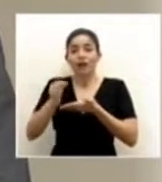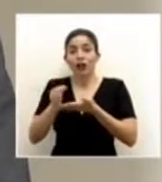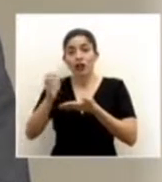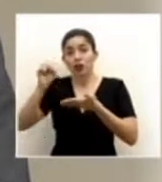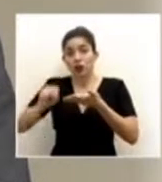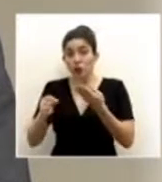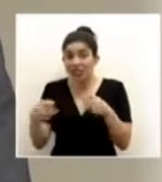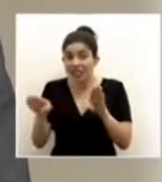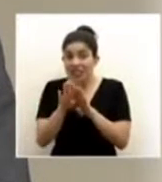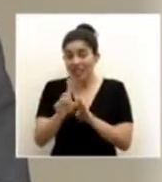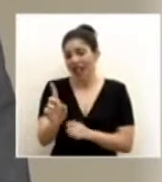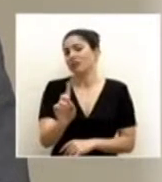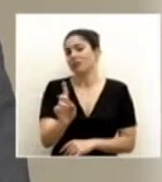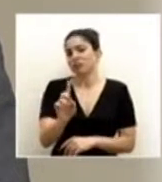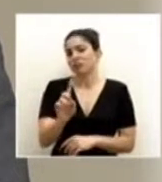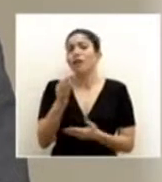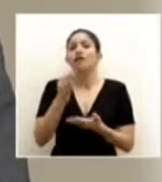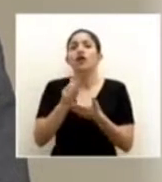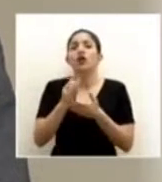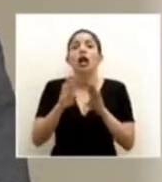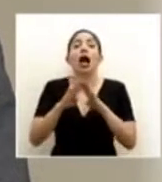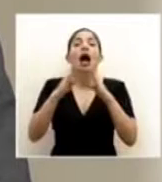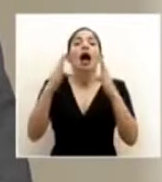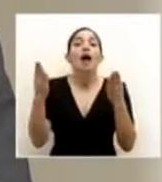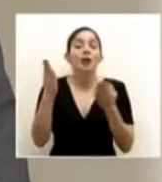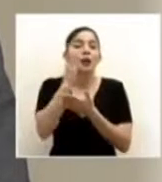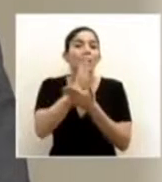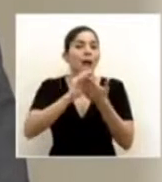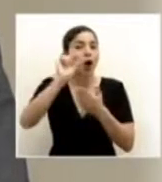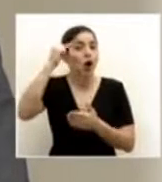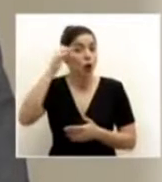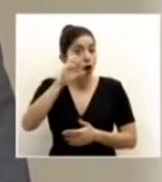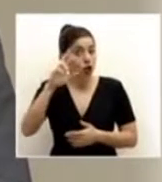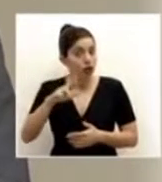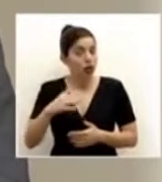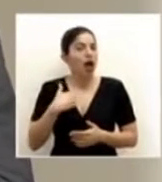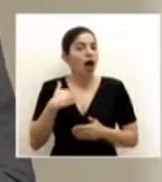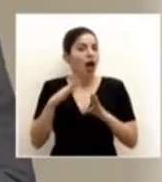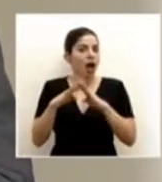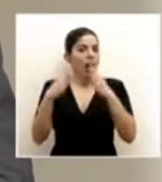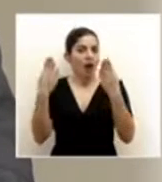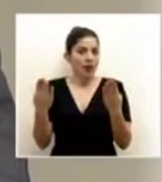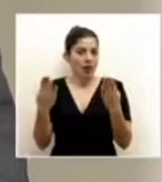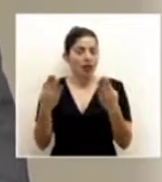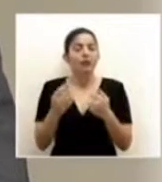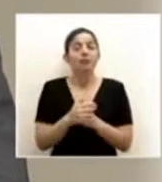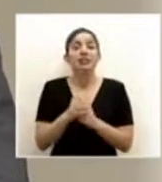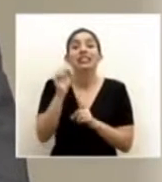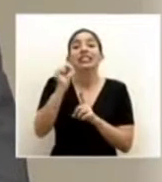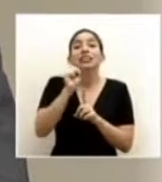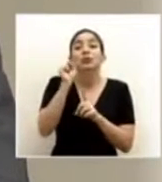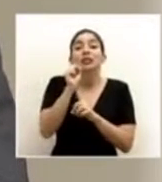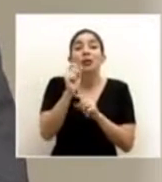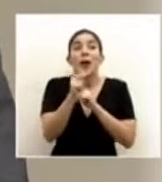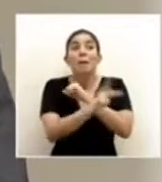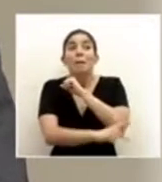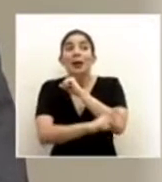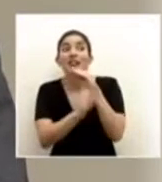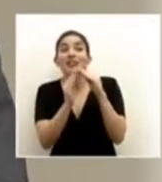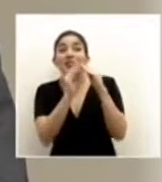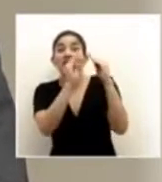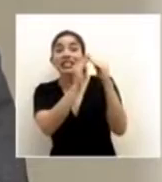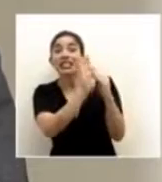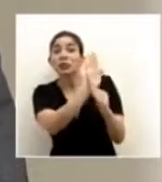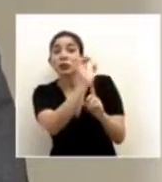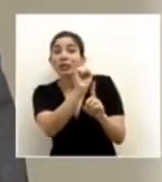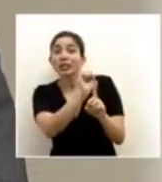están cerradas. Están abiertas de parte del gobierno costarricense. Circunstancias de los países vecinos es lo que está